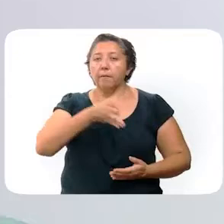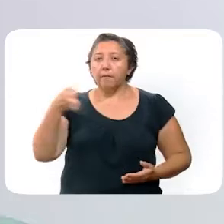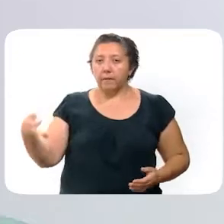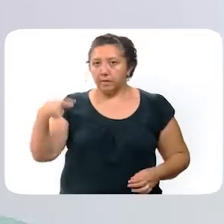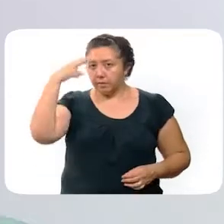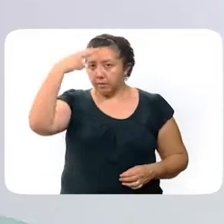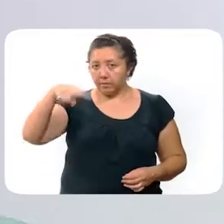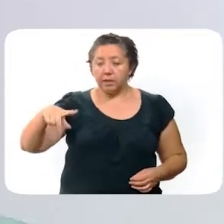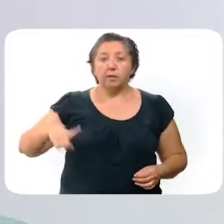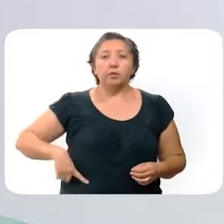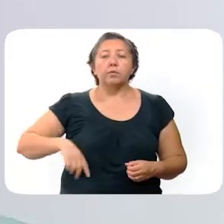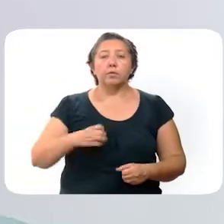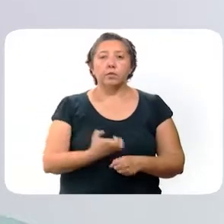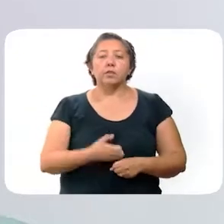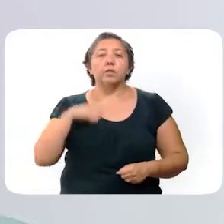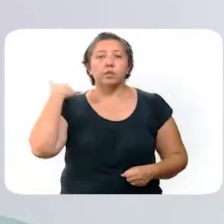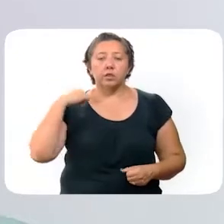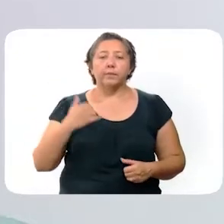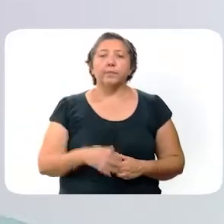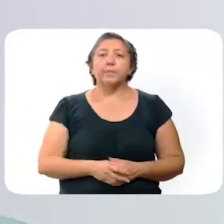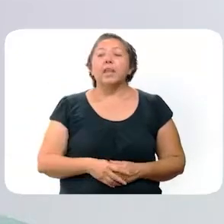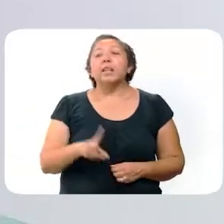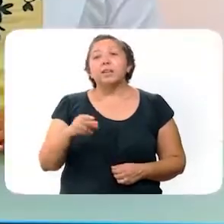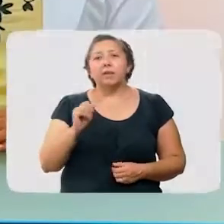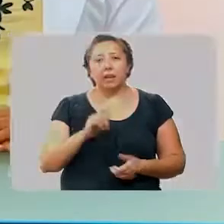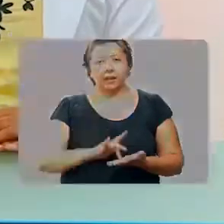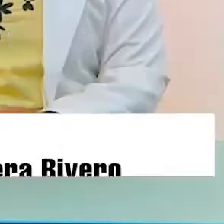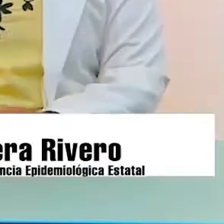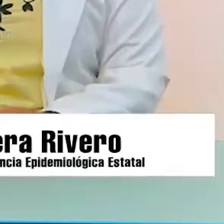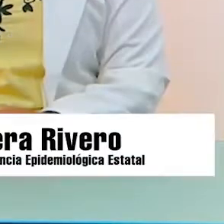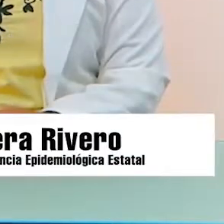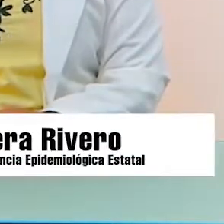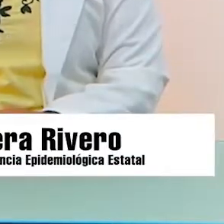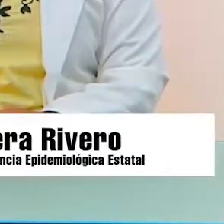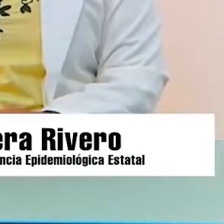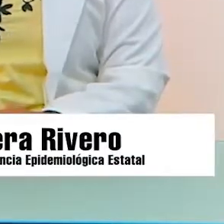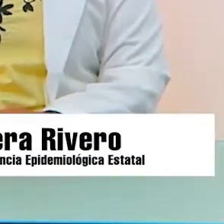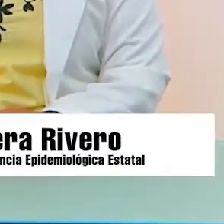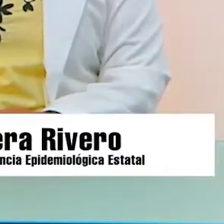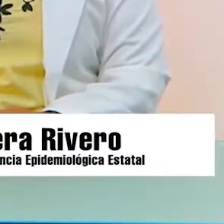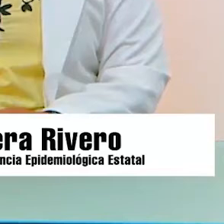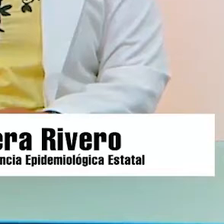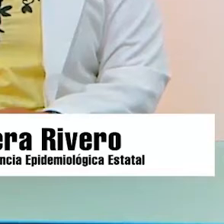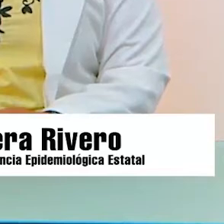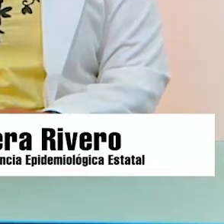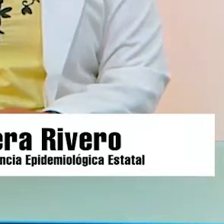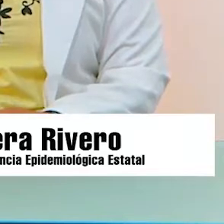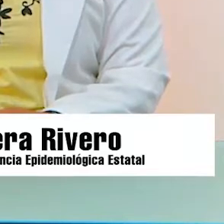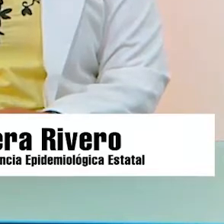de presentación con el semáforo quincenal del Gobierno Federal. Hasta aquí el reporte de hoy, doctor. Muchas gracias, doctora.